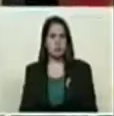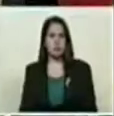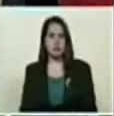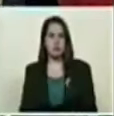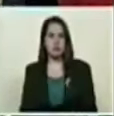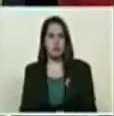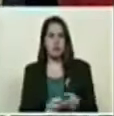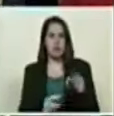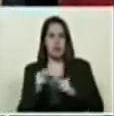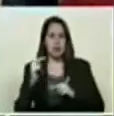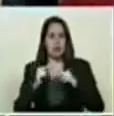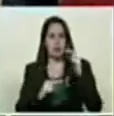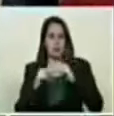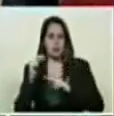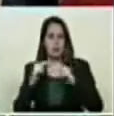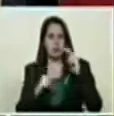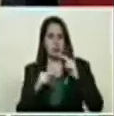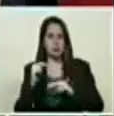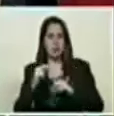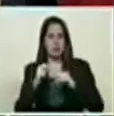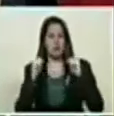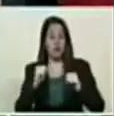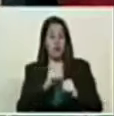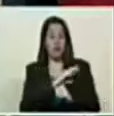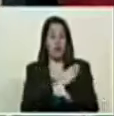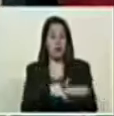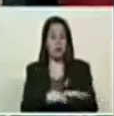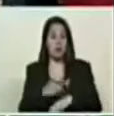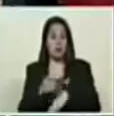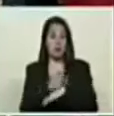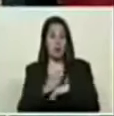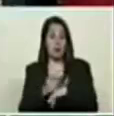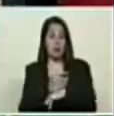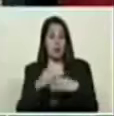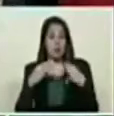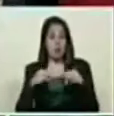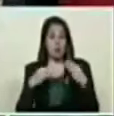de la construcción de una fuerza gubernamental popular.